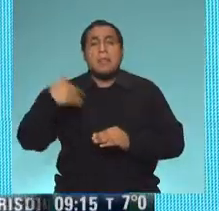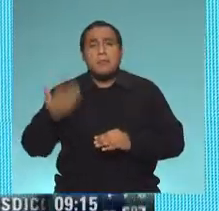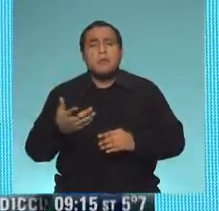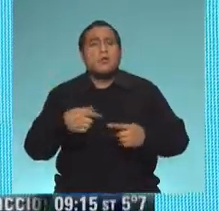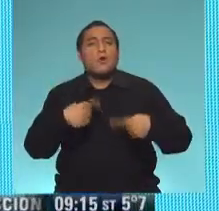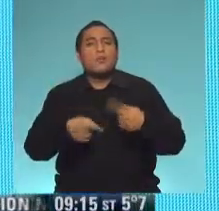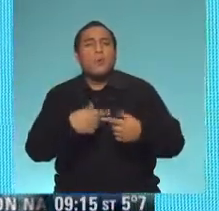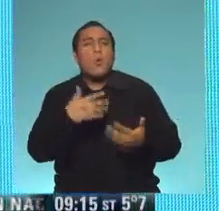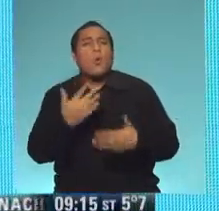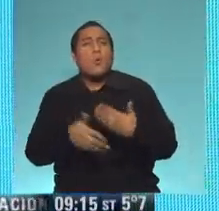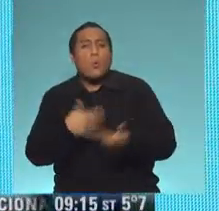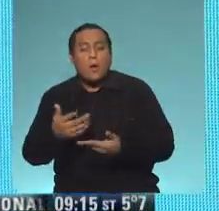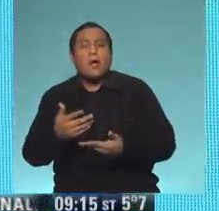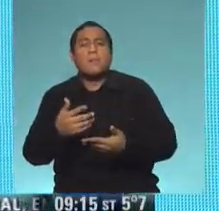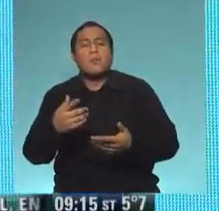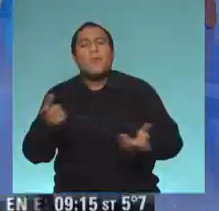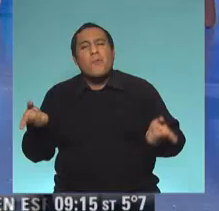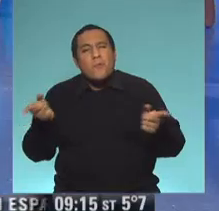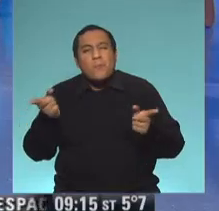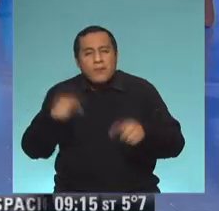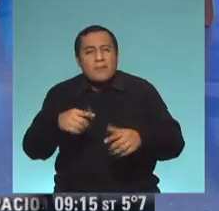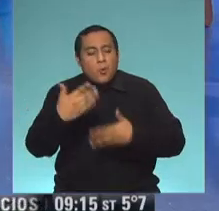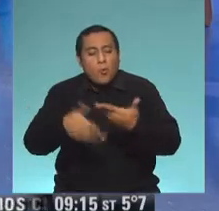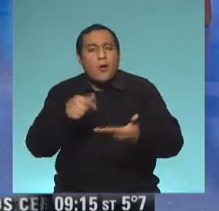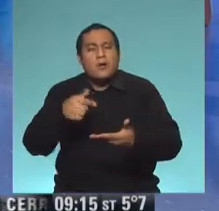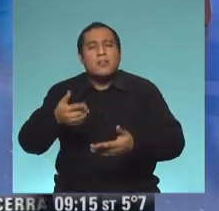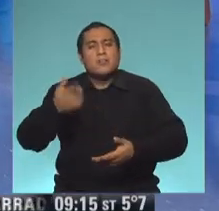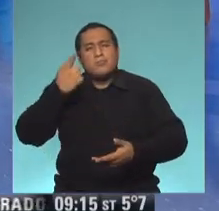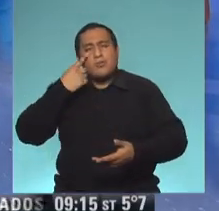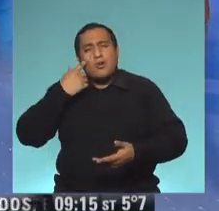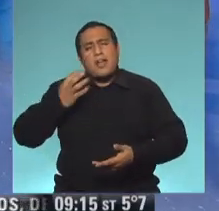jugando, vamos a volver a jugar un juego tradicional.